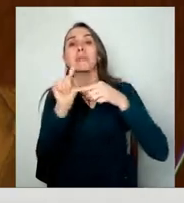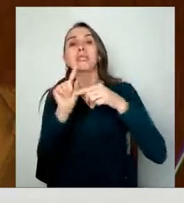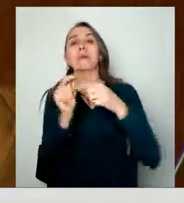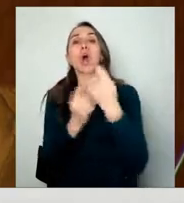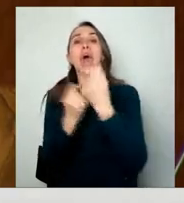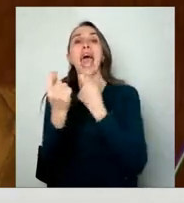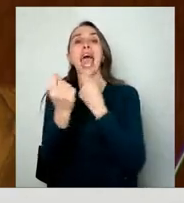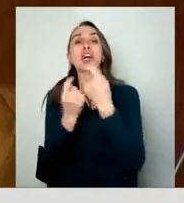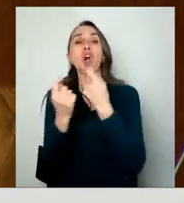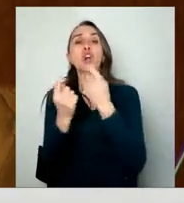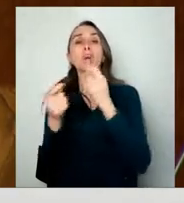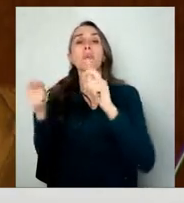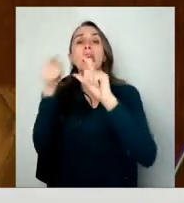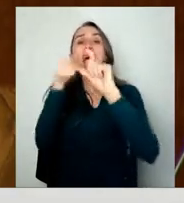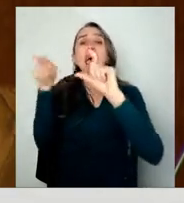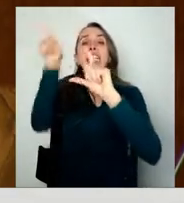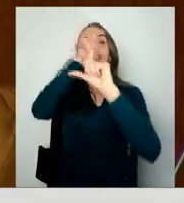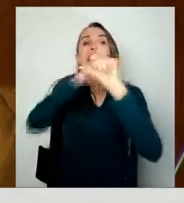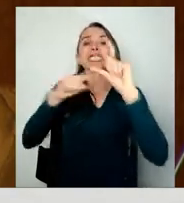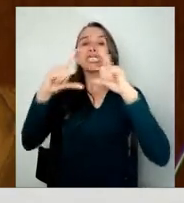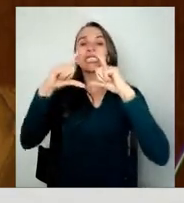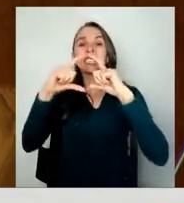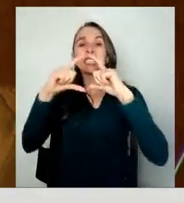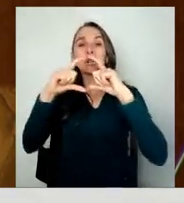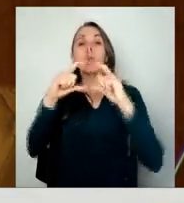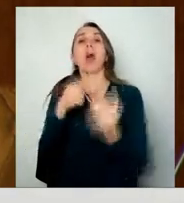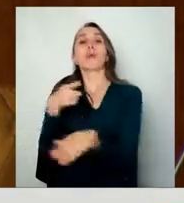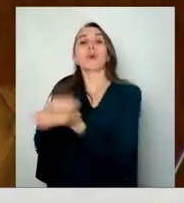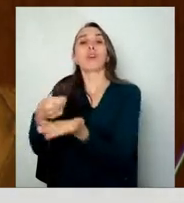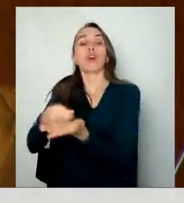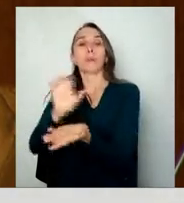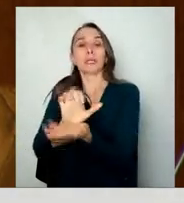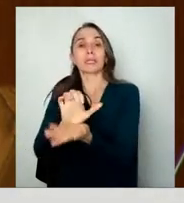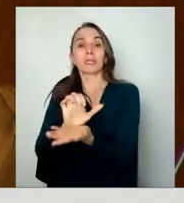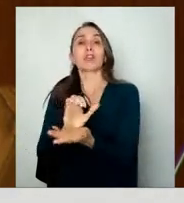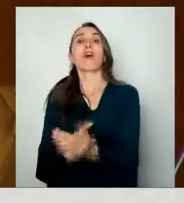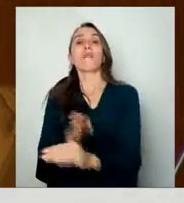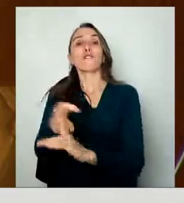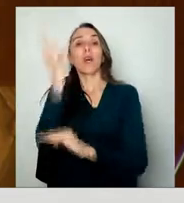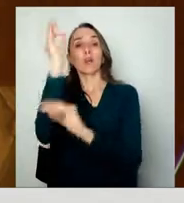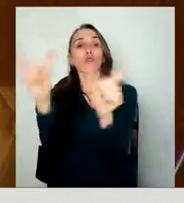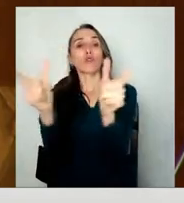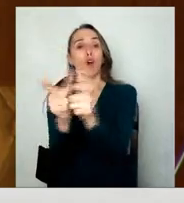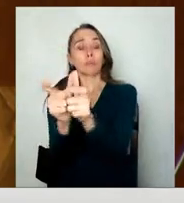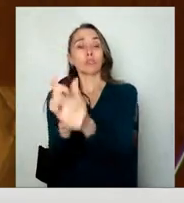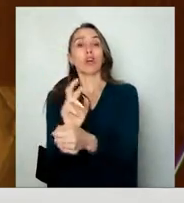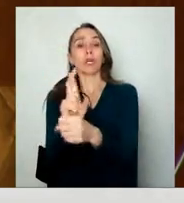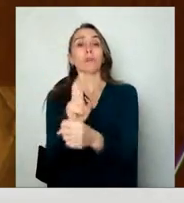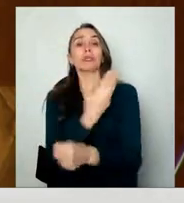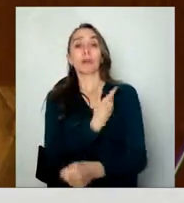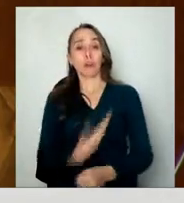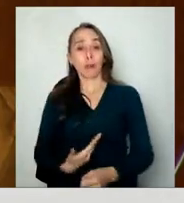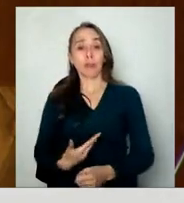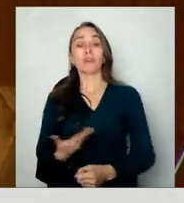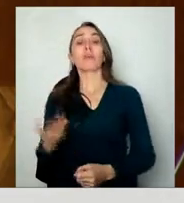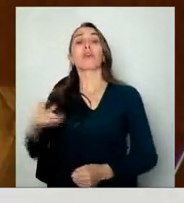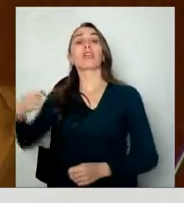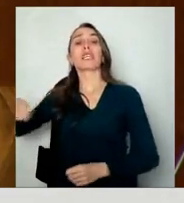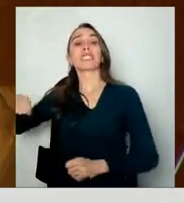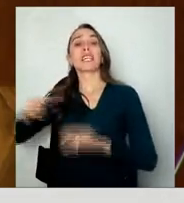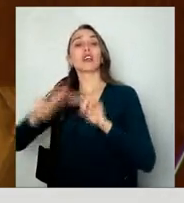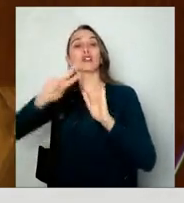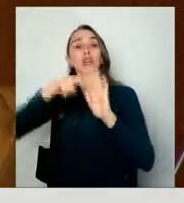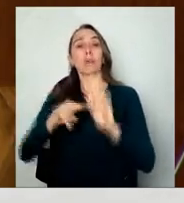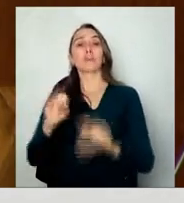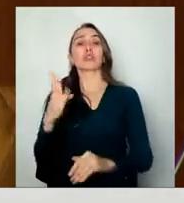estado concurrió en representación del ejecutivo a presentar las modificaciones introducidas en el senado la señora subsecretaria de Hacienda